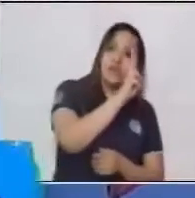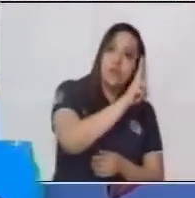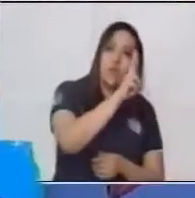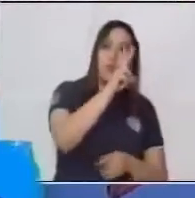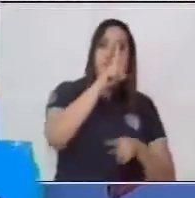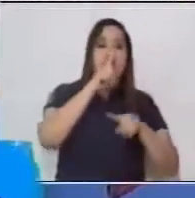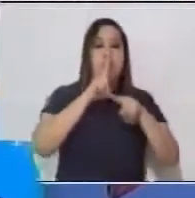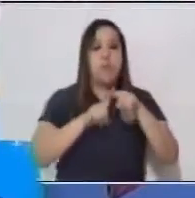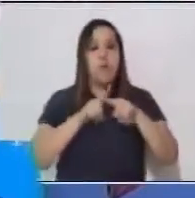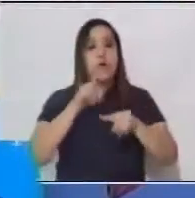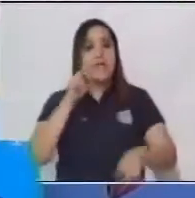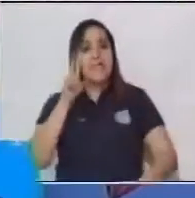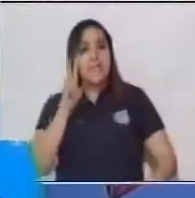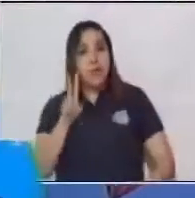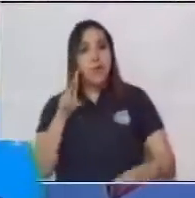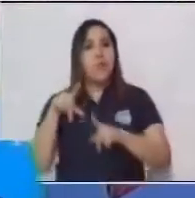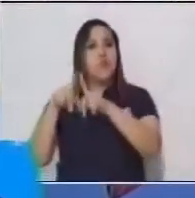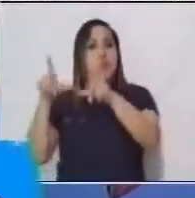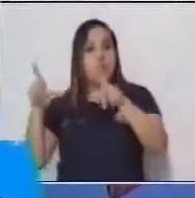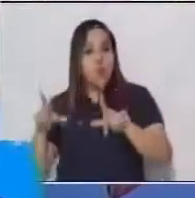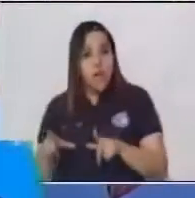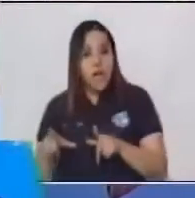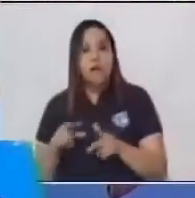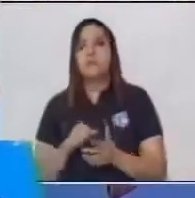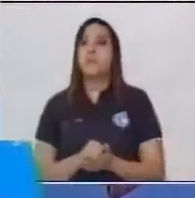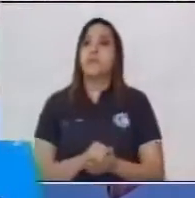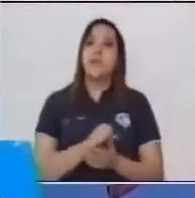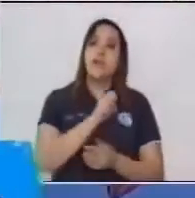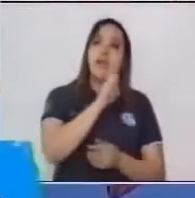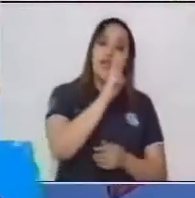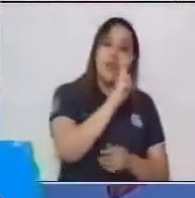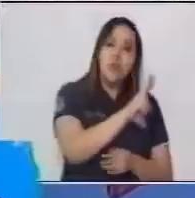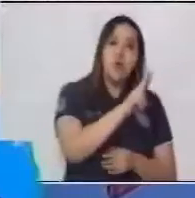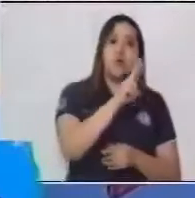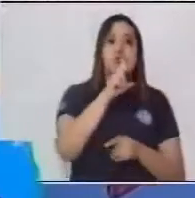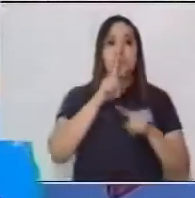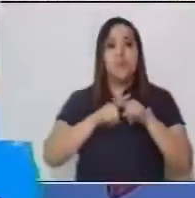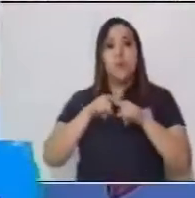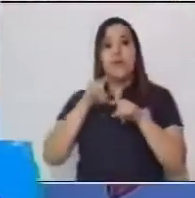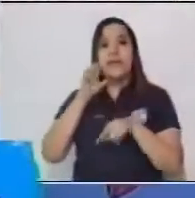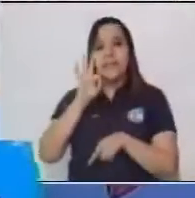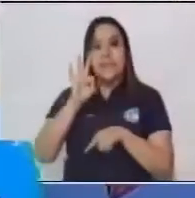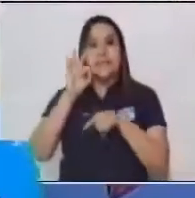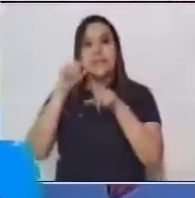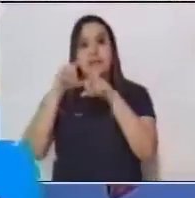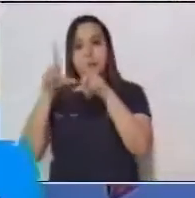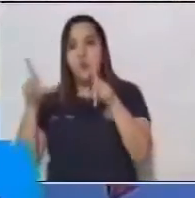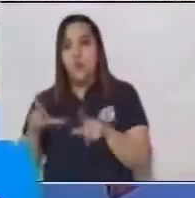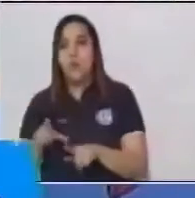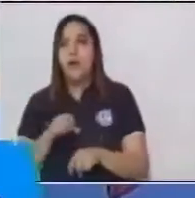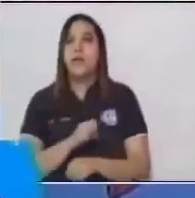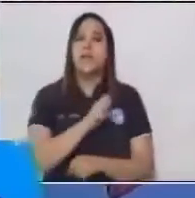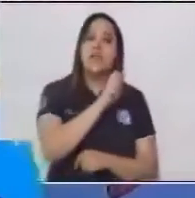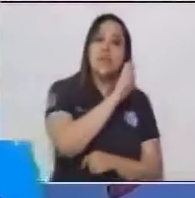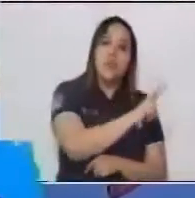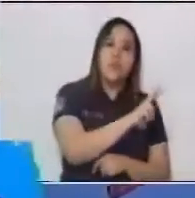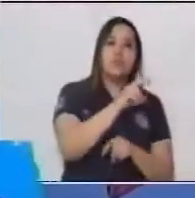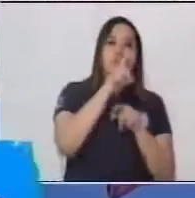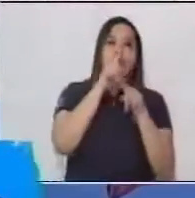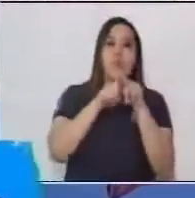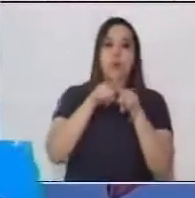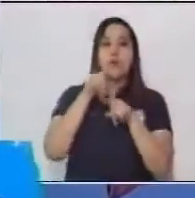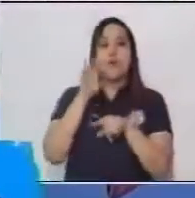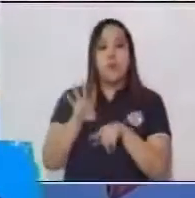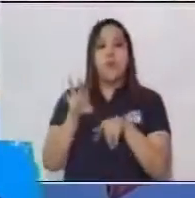la segunda posición, 2 por la tercera y 2 por la cuarta posición, porque